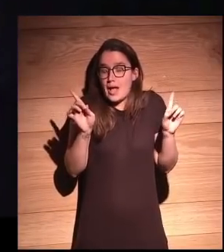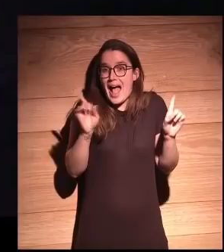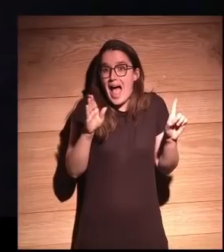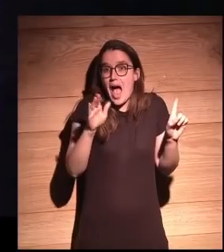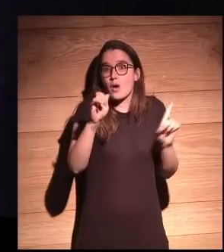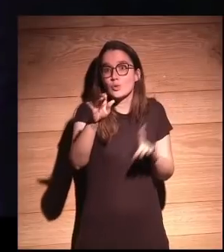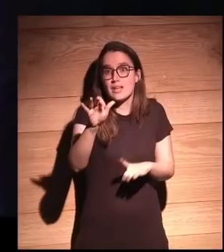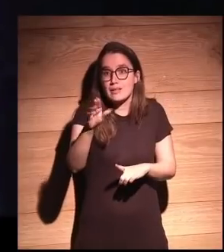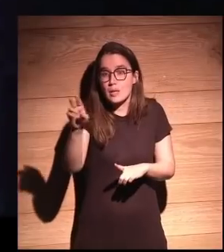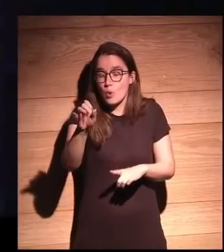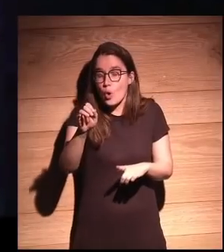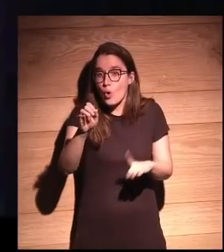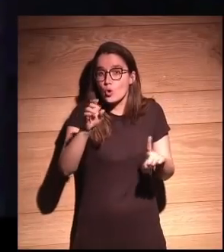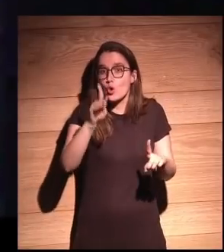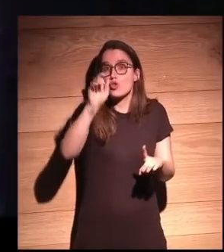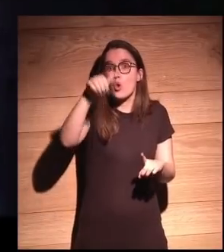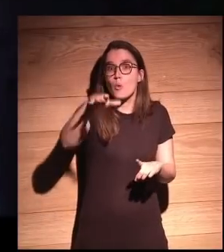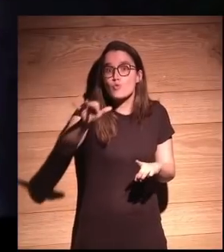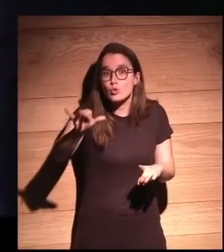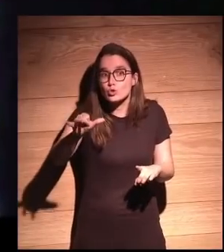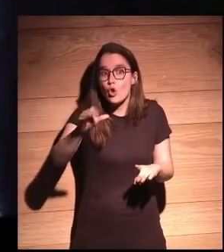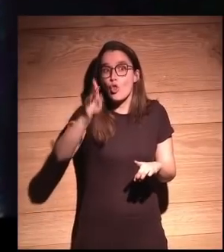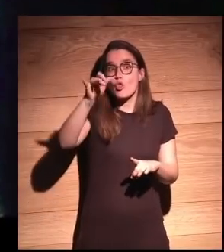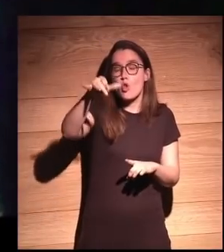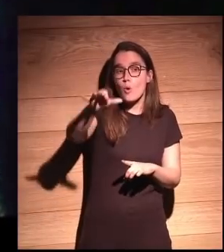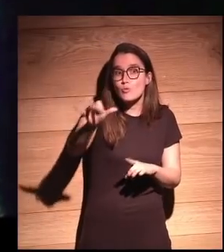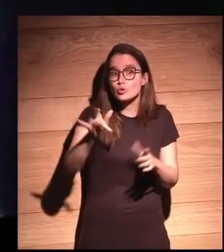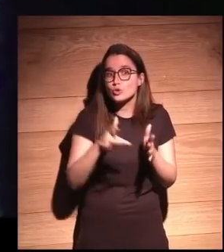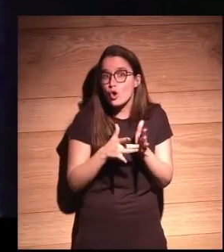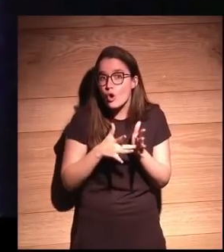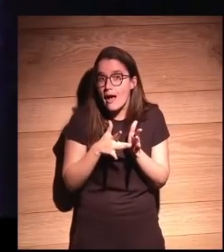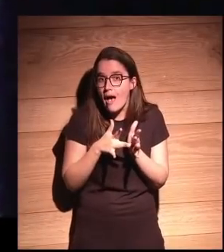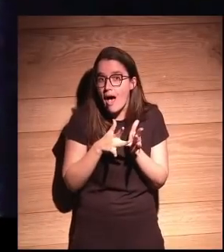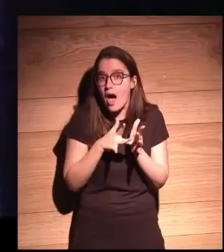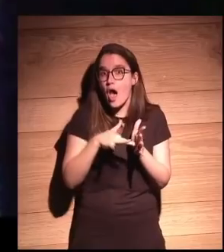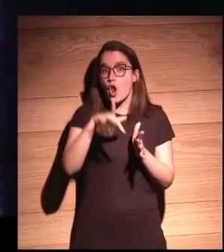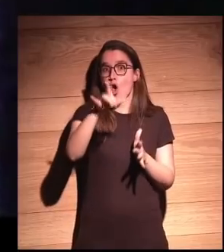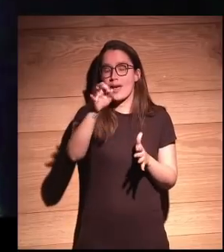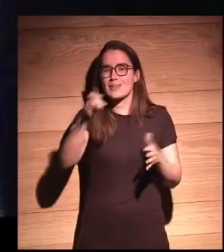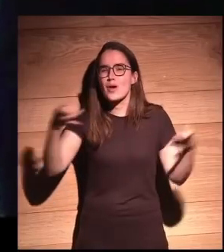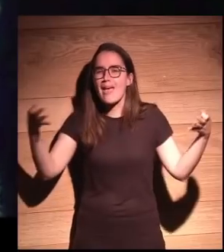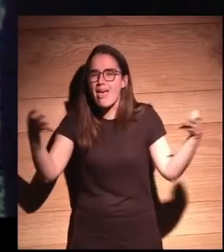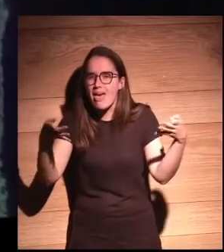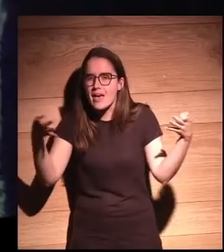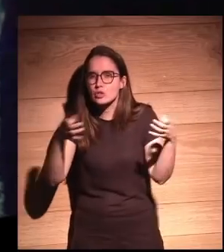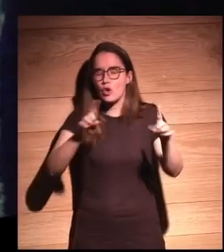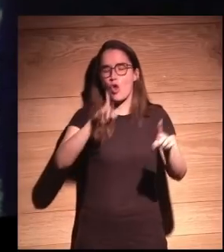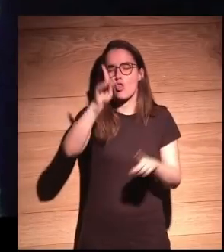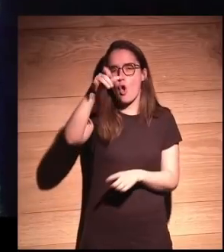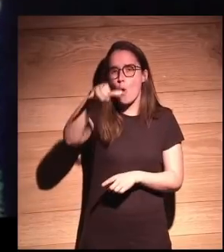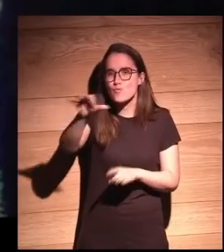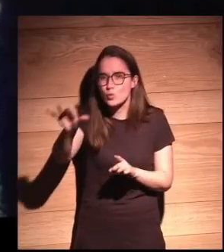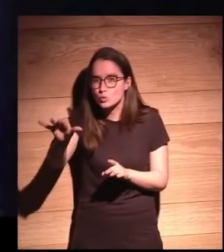¡Acusativo! ¡Domus! ¡Domus! Solo que domus lleva él. ¡El locativo! ¿Qué es? ¡Domus!